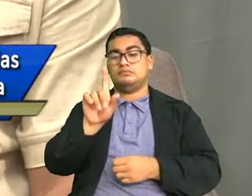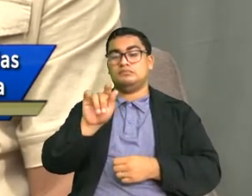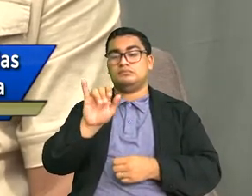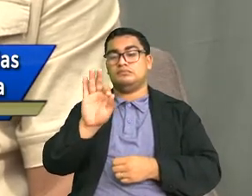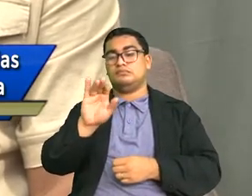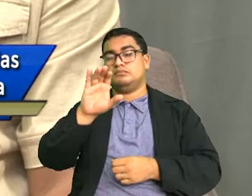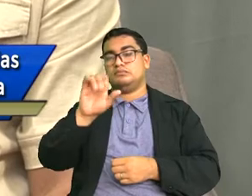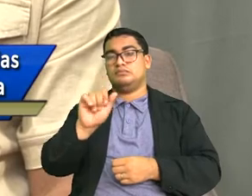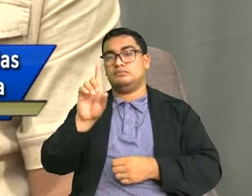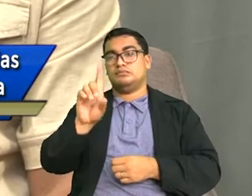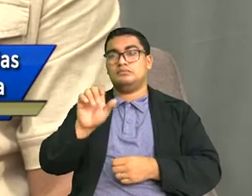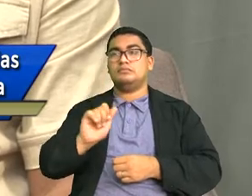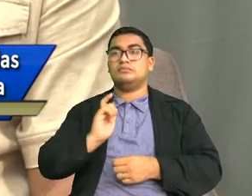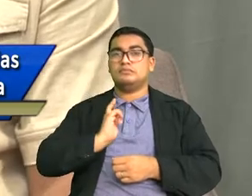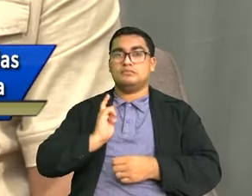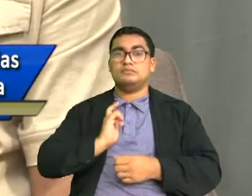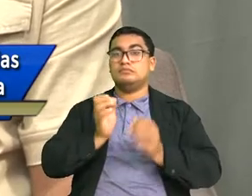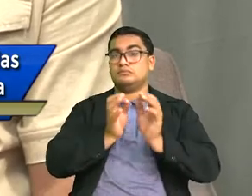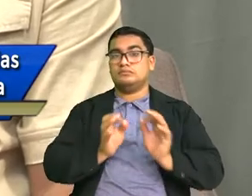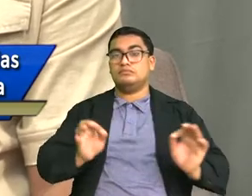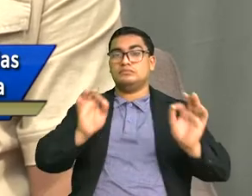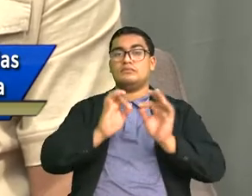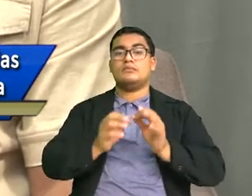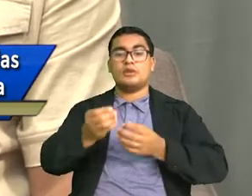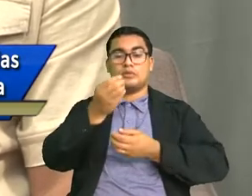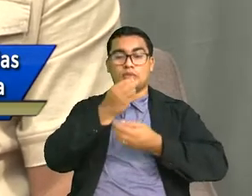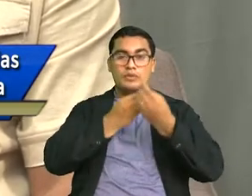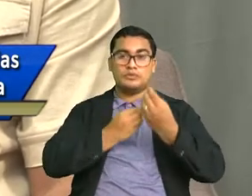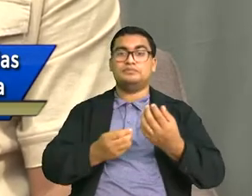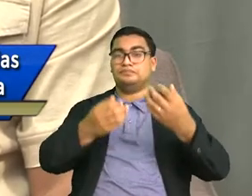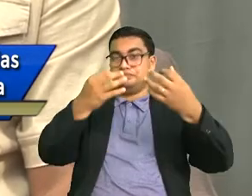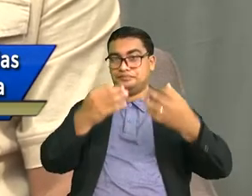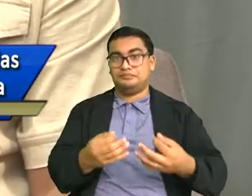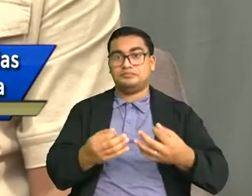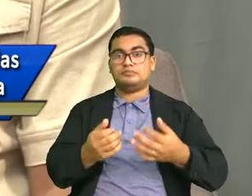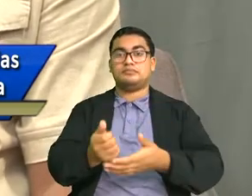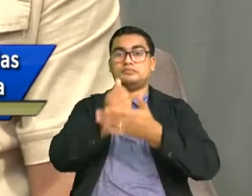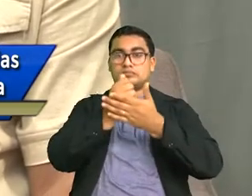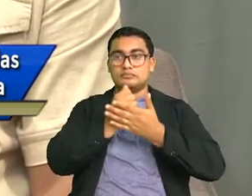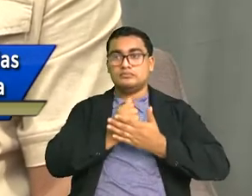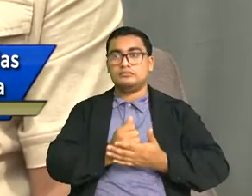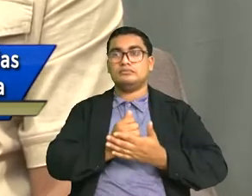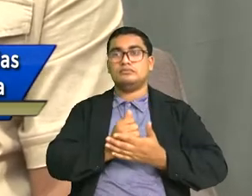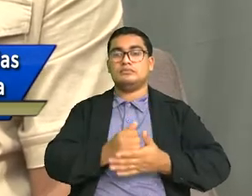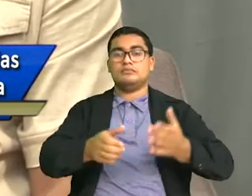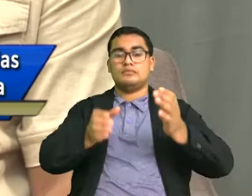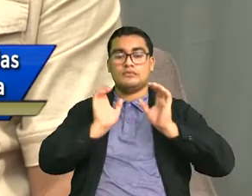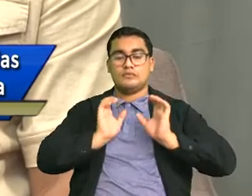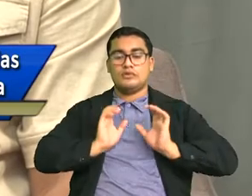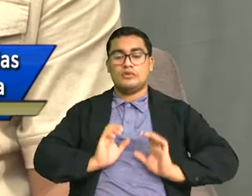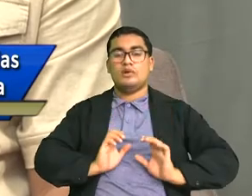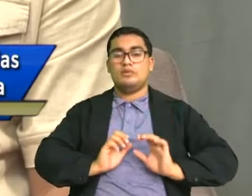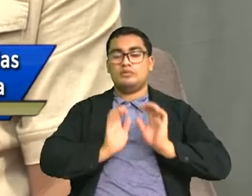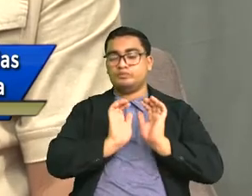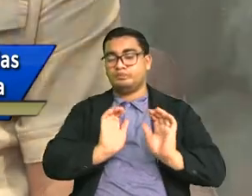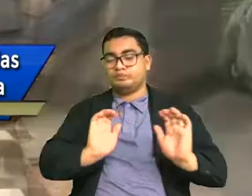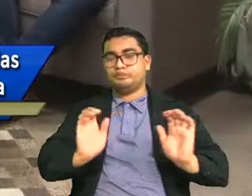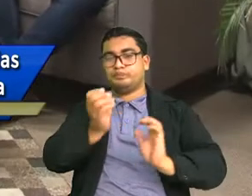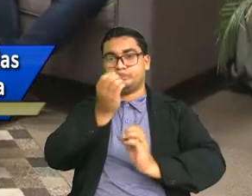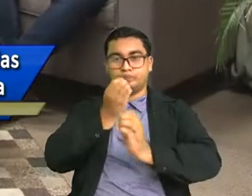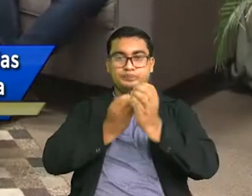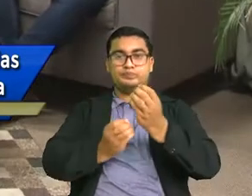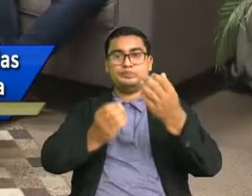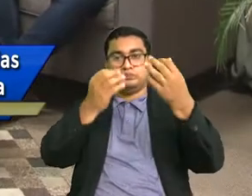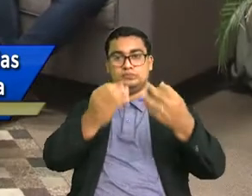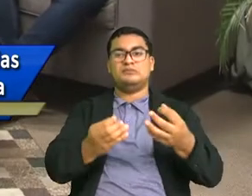que tienen alto contenido nutricional y que viene a fortalecer lo que es la nutrición de nuestros niños verdad la